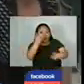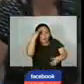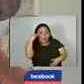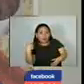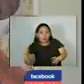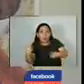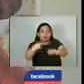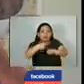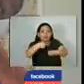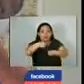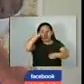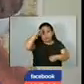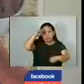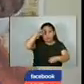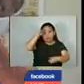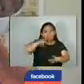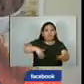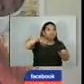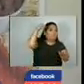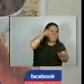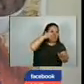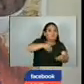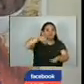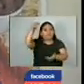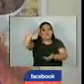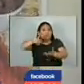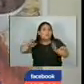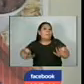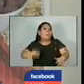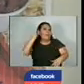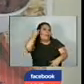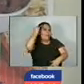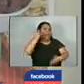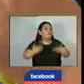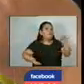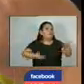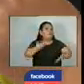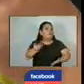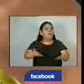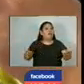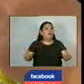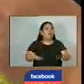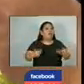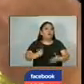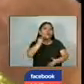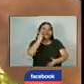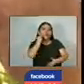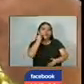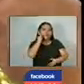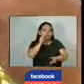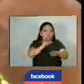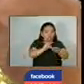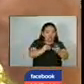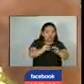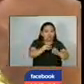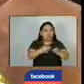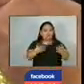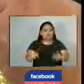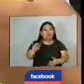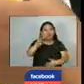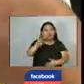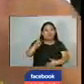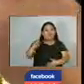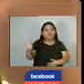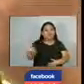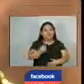mujeres se involucren en la vida laboral con capacitaciones para iniciar un emprendimiento a través de la elaboración de dulces artesanales. Son más